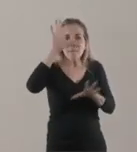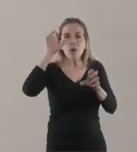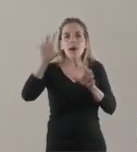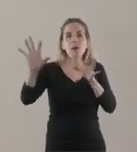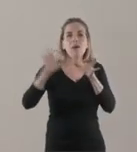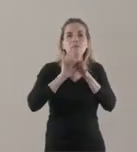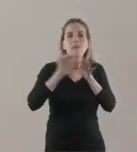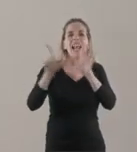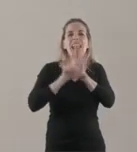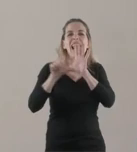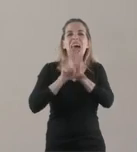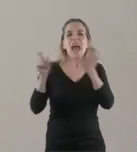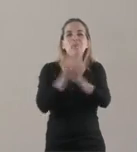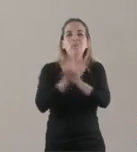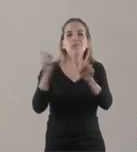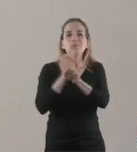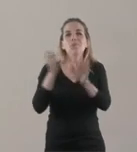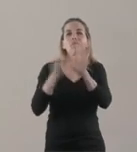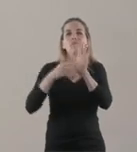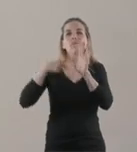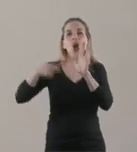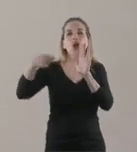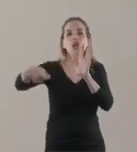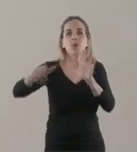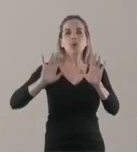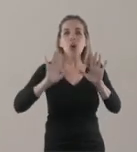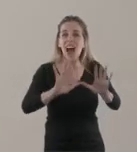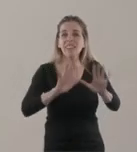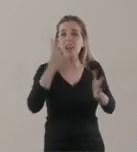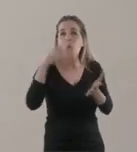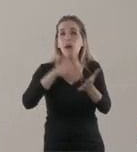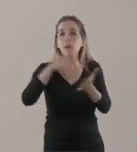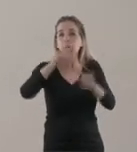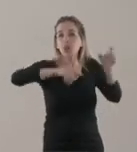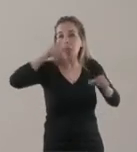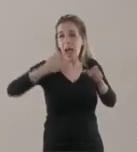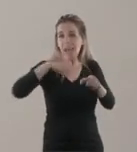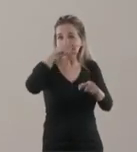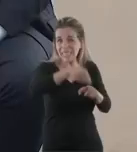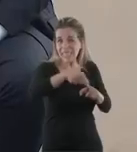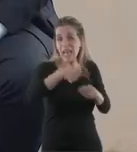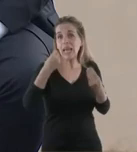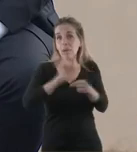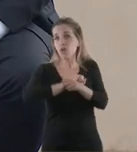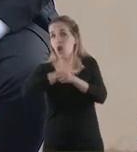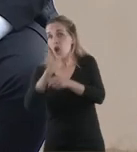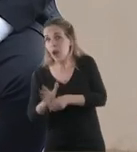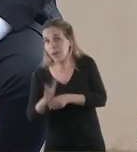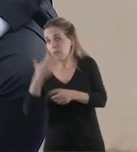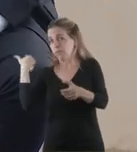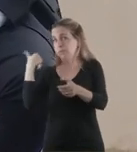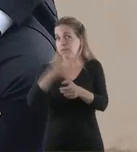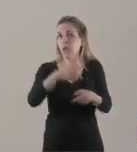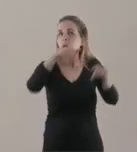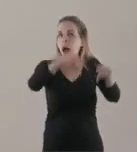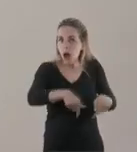y haberle facilitado a 4 millones de argentinos y argentinas después de la pandemia el volver a